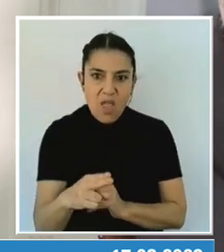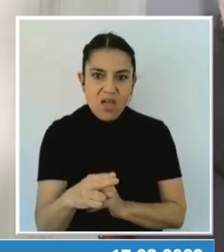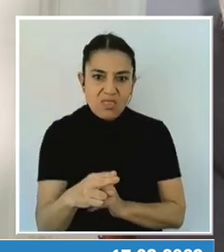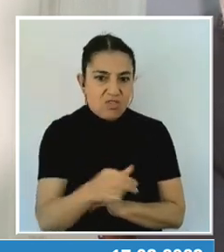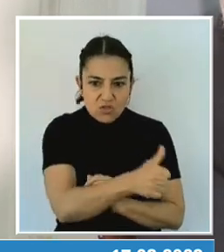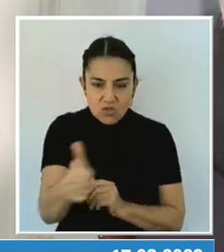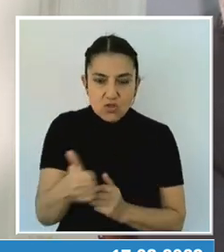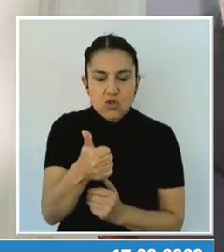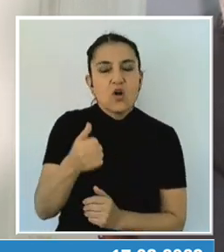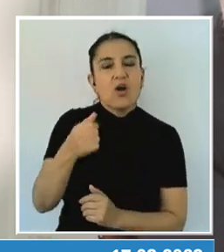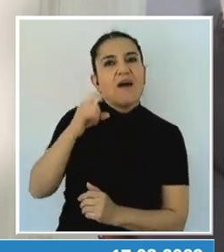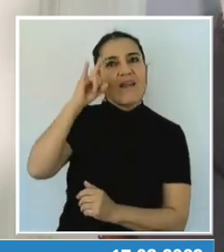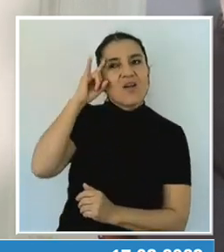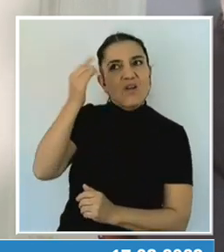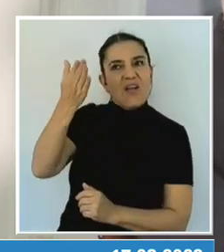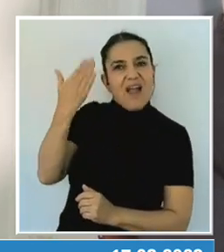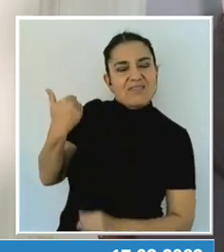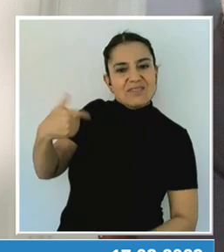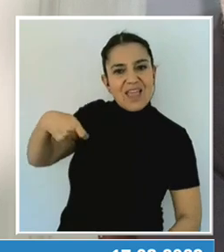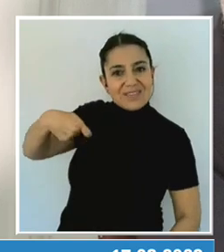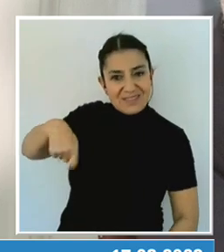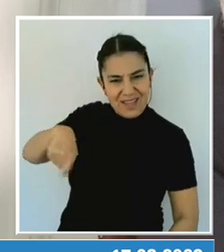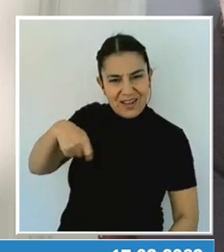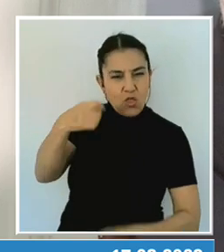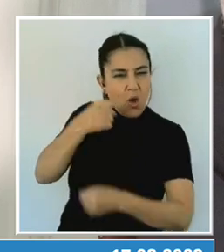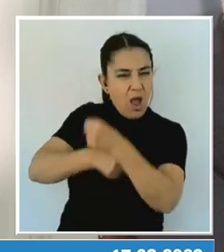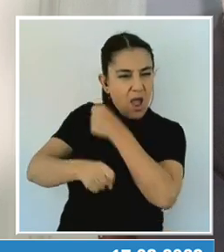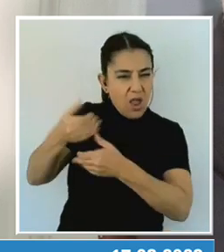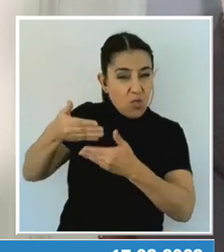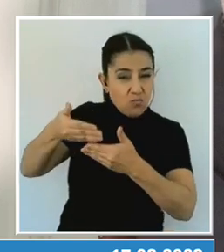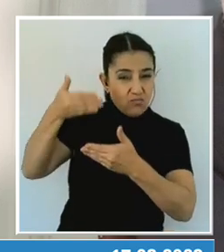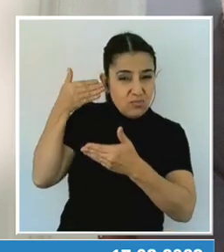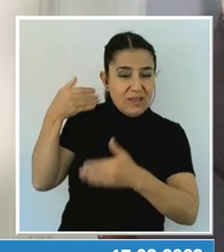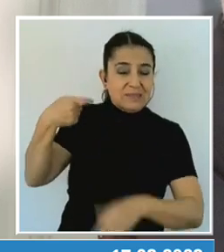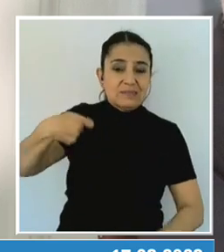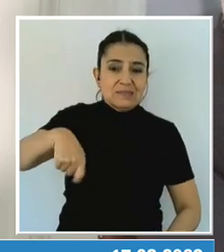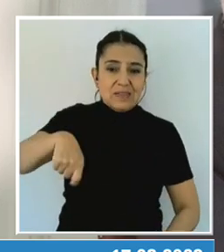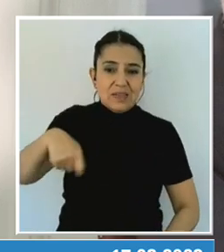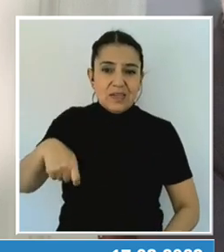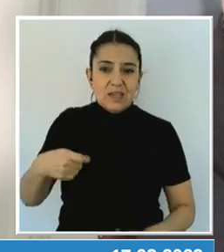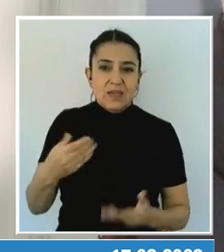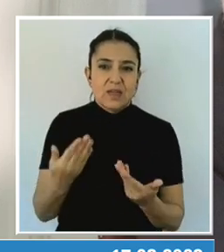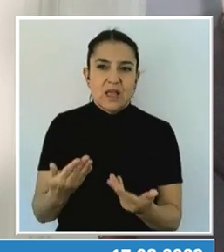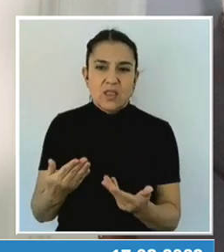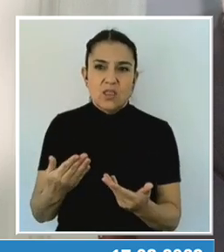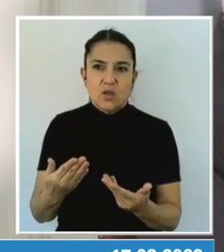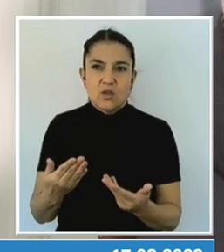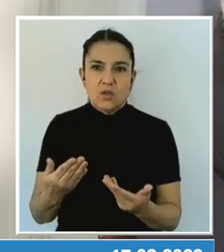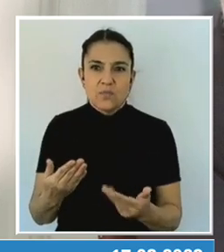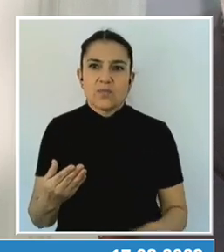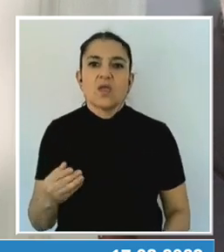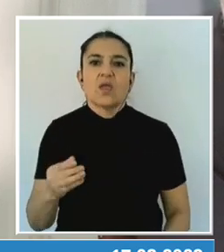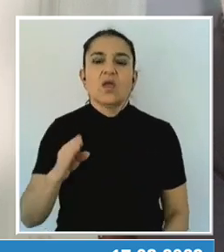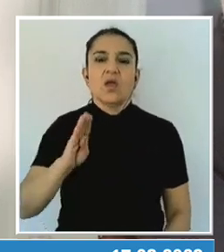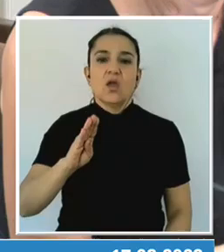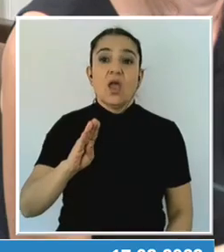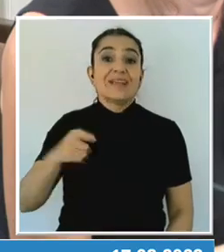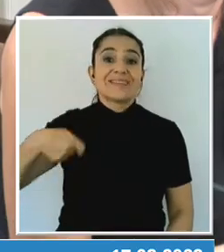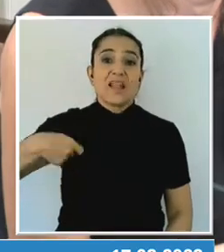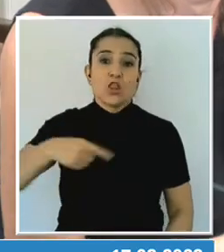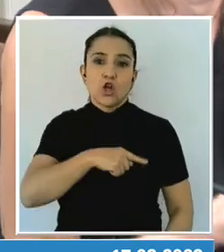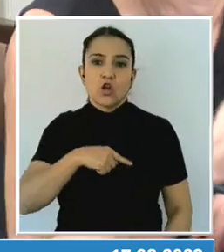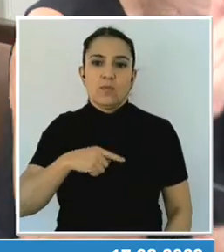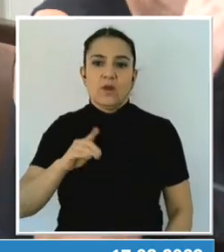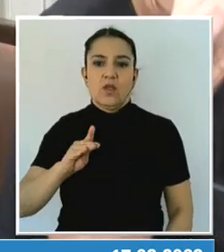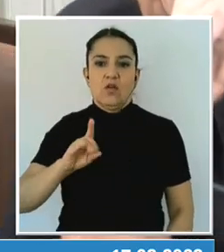senador, muchos años atrás, me refiero a don Francisco Bunes Sanfuente, en este